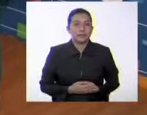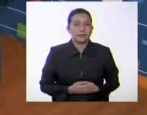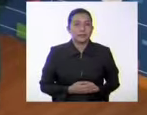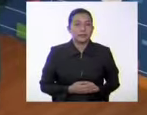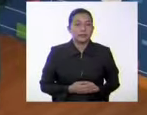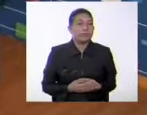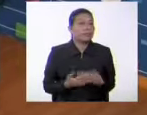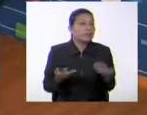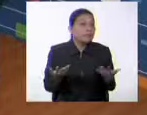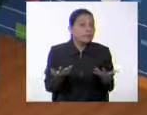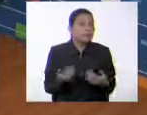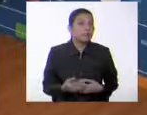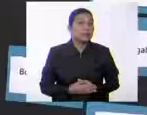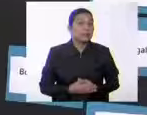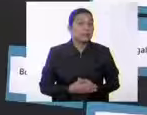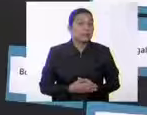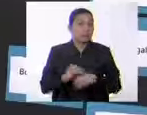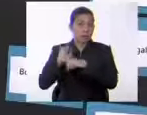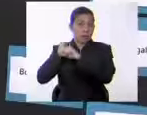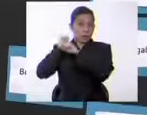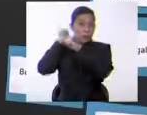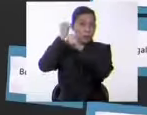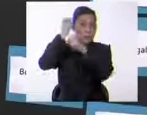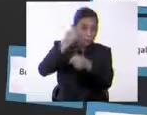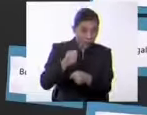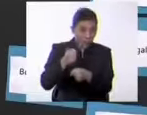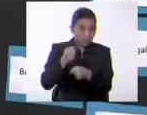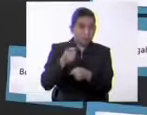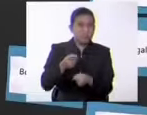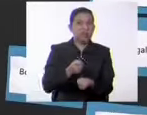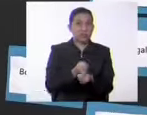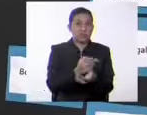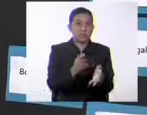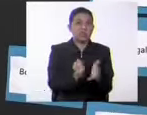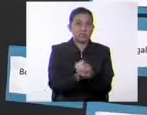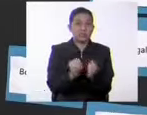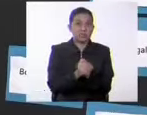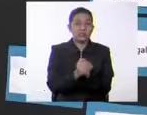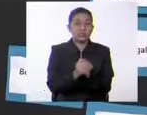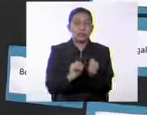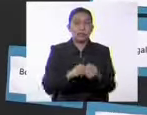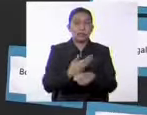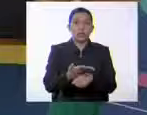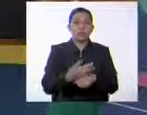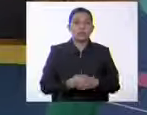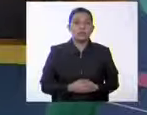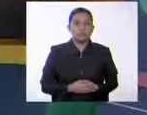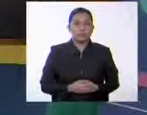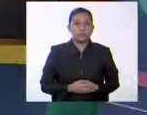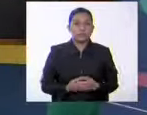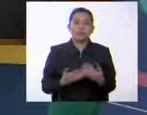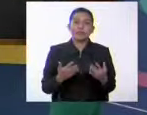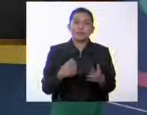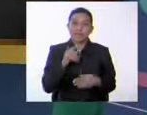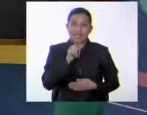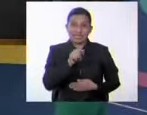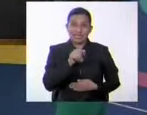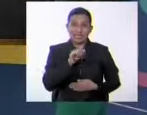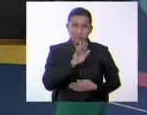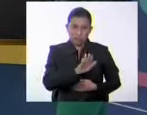decir que la conquista fue otra de las consecuencias que tuvo. Sí, es interesante porque esas mismas